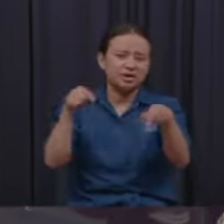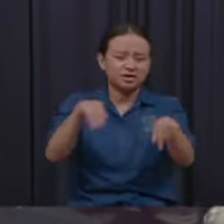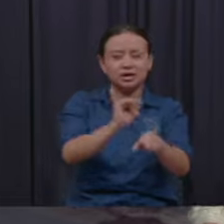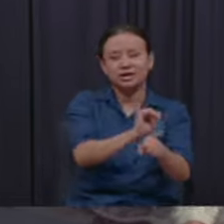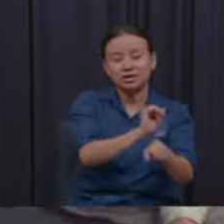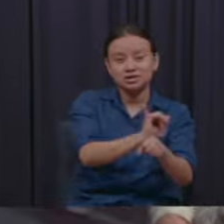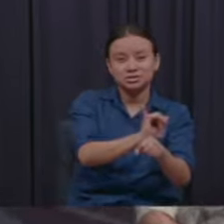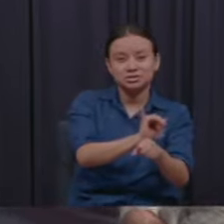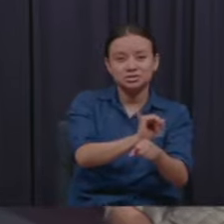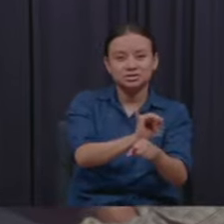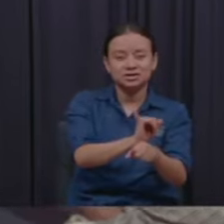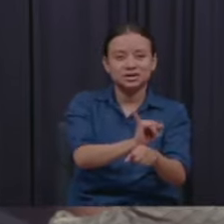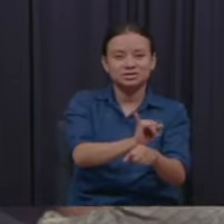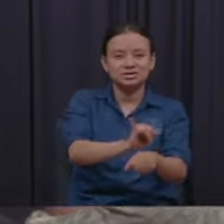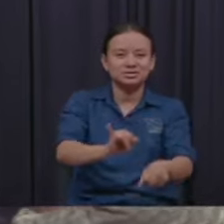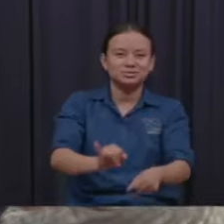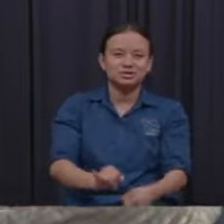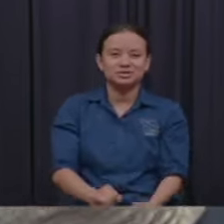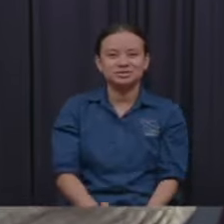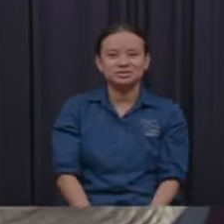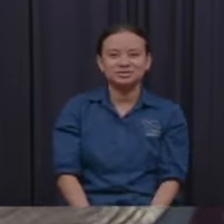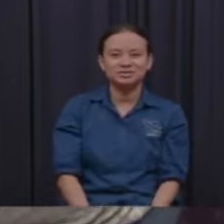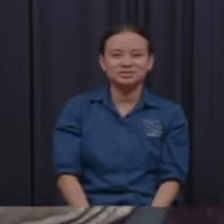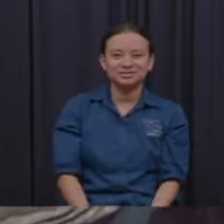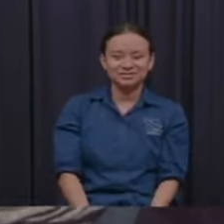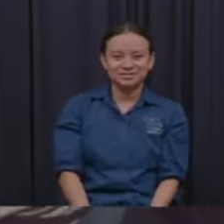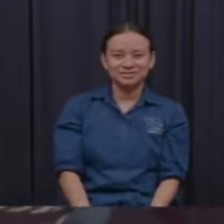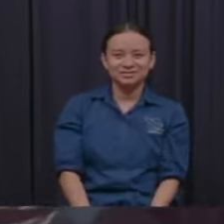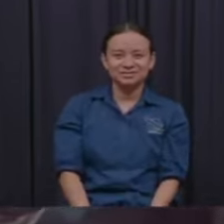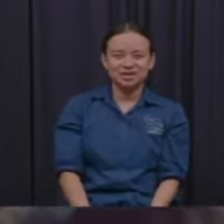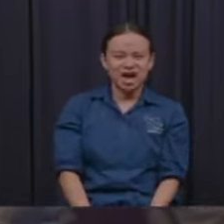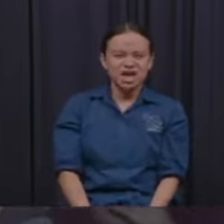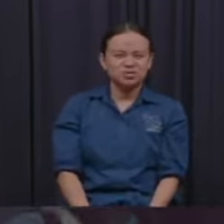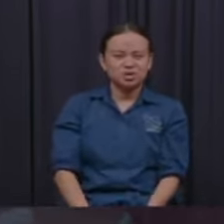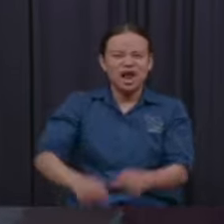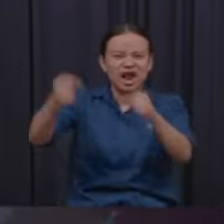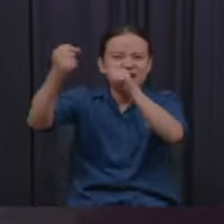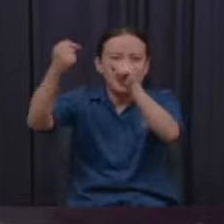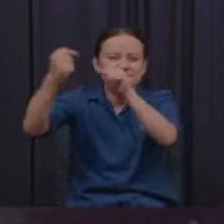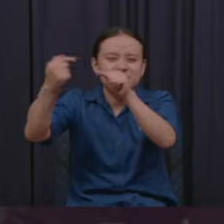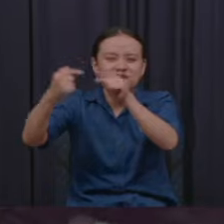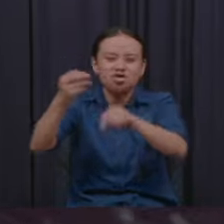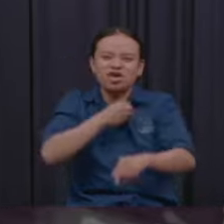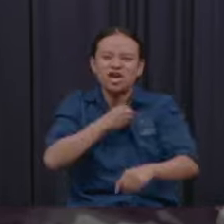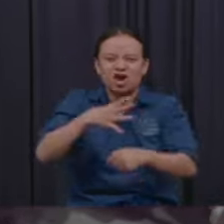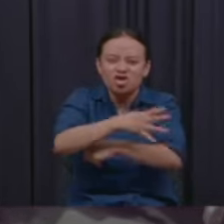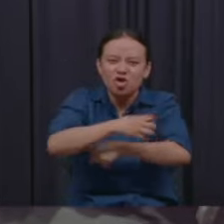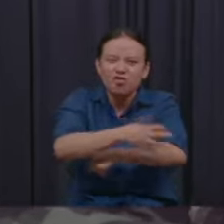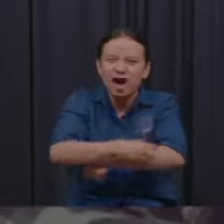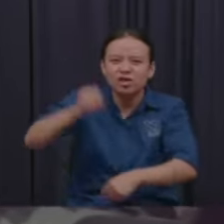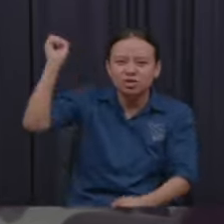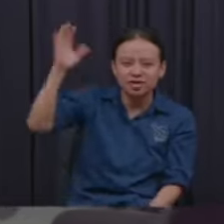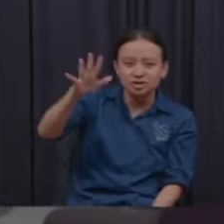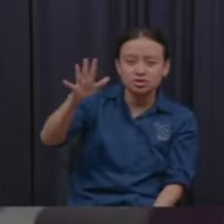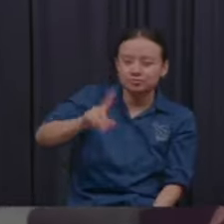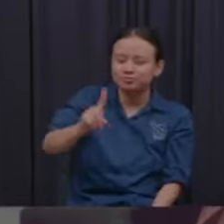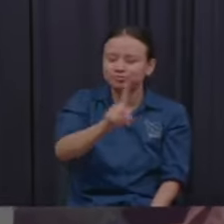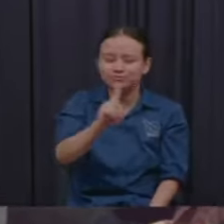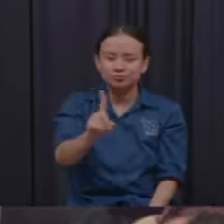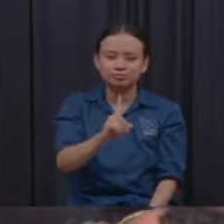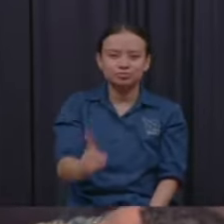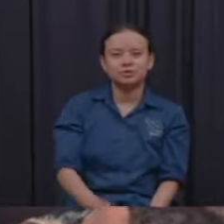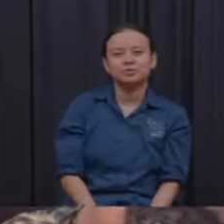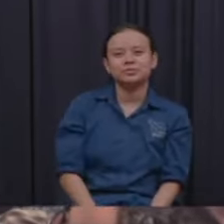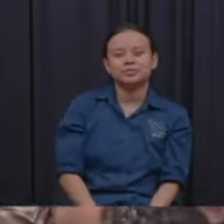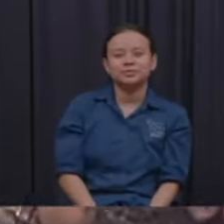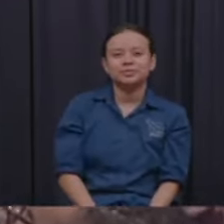tocó un pequeño estorbo es porque el enemigo le quiere quitar la gran bendición de entrada.